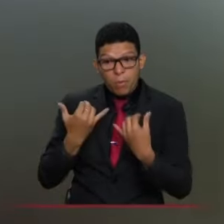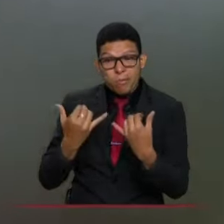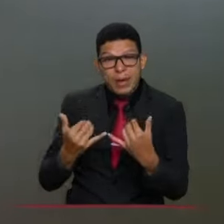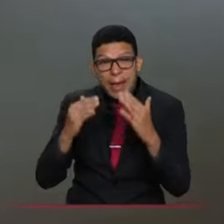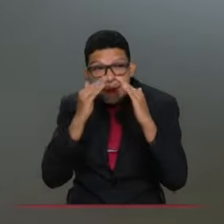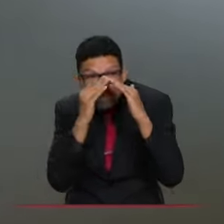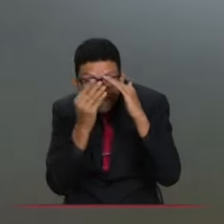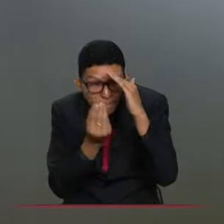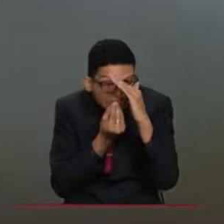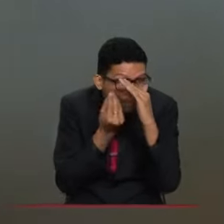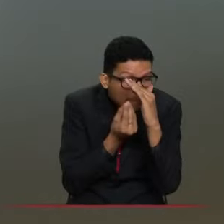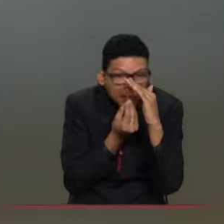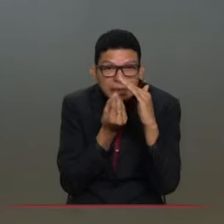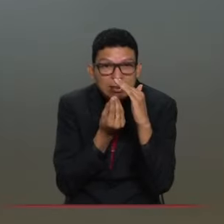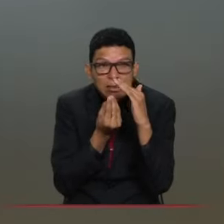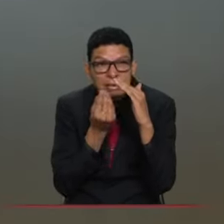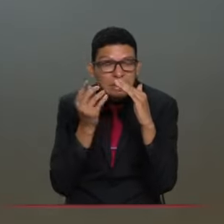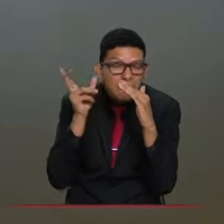confinamiento.